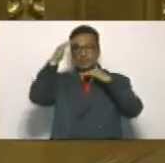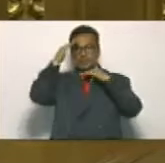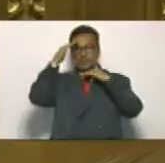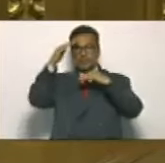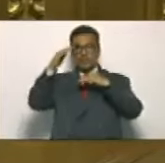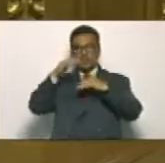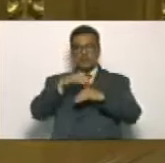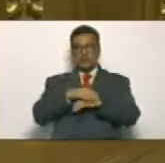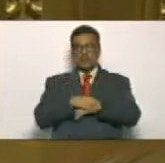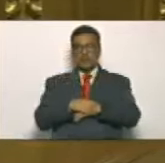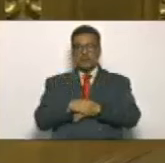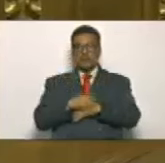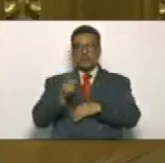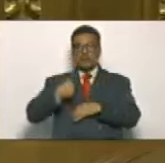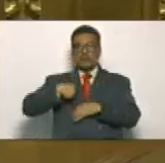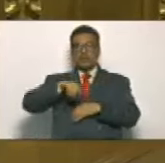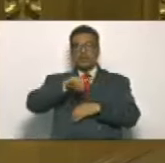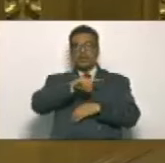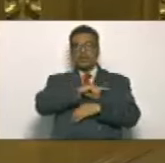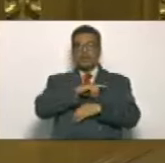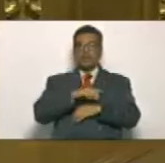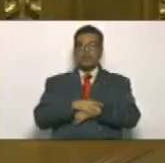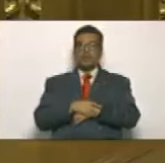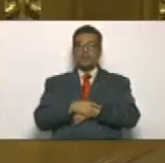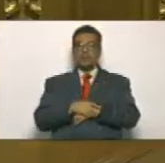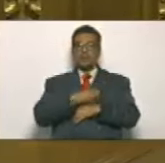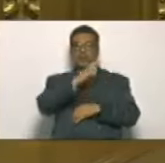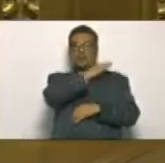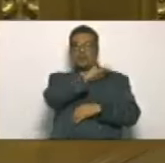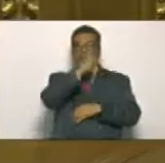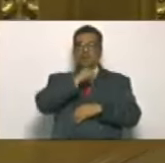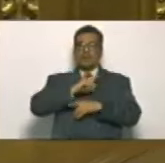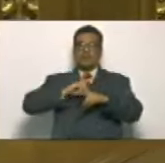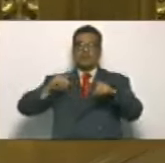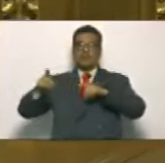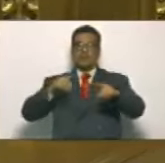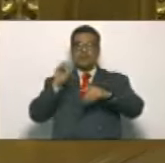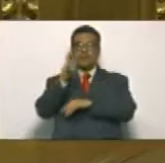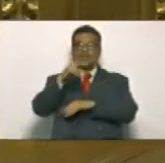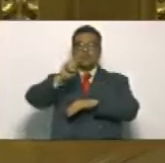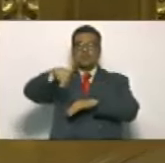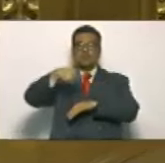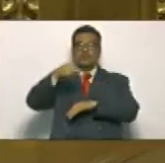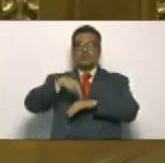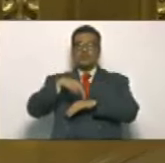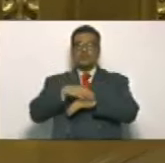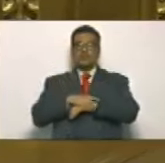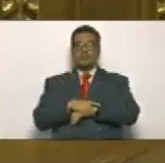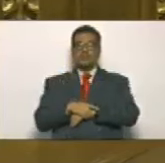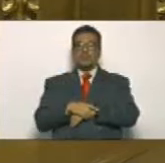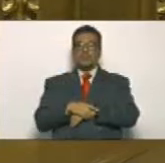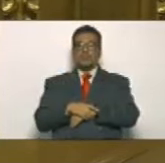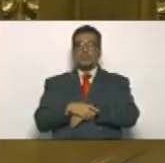Saludamos a nuestra Junta Directiva de la Asamblea